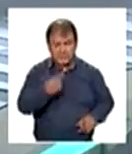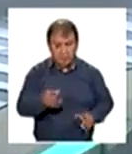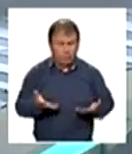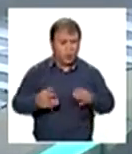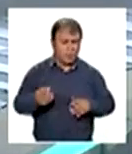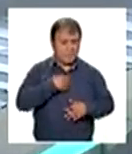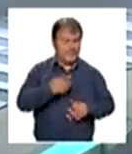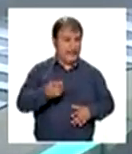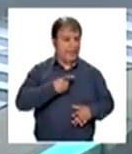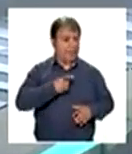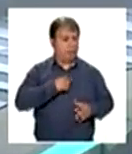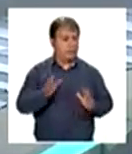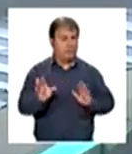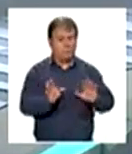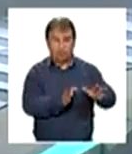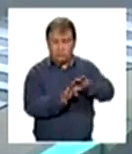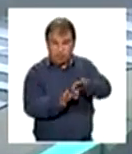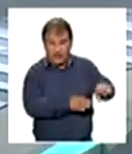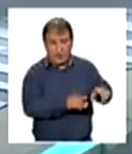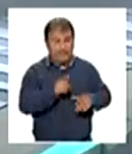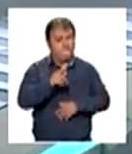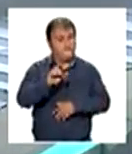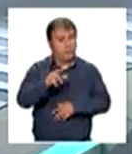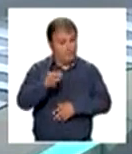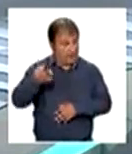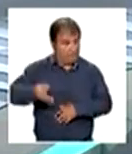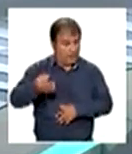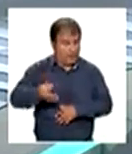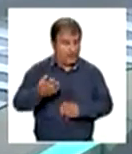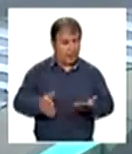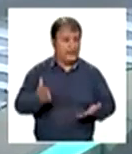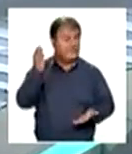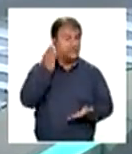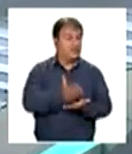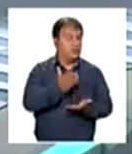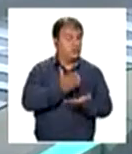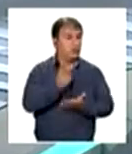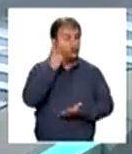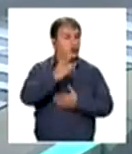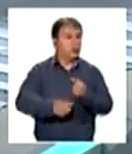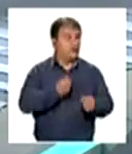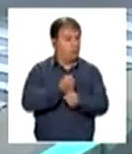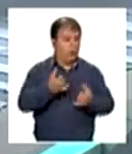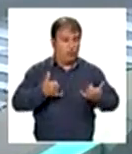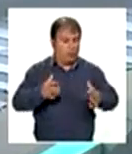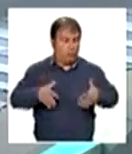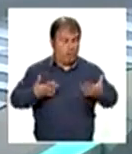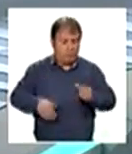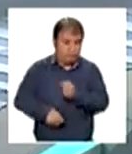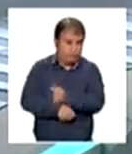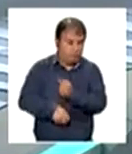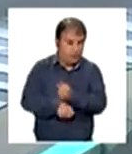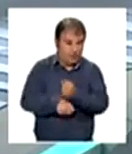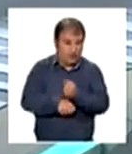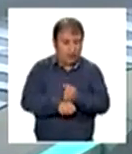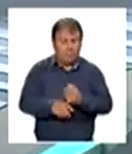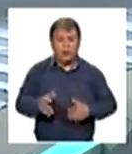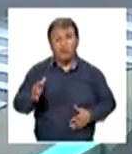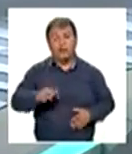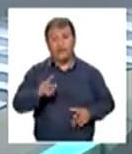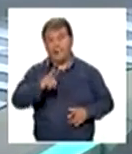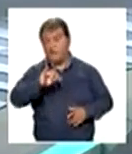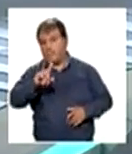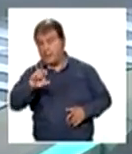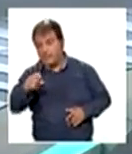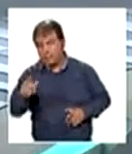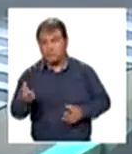que el Tigre ya no contaría con Paolo es porque si es que esto fuera verdad, realmente la sanción sería de 2 años de inhabilitación para el jugador. Pero Gerson Taipe desde La Videna nos tiene más información.